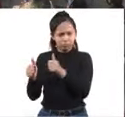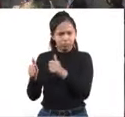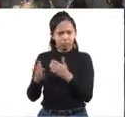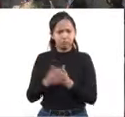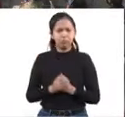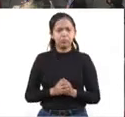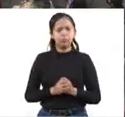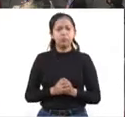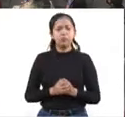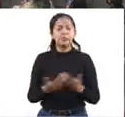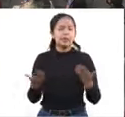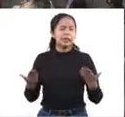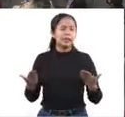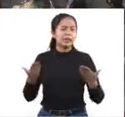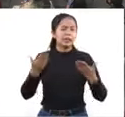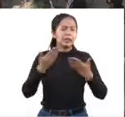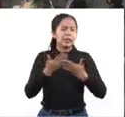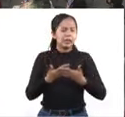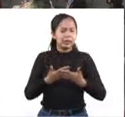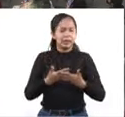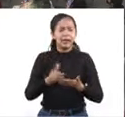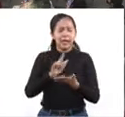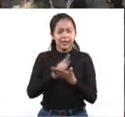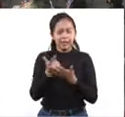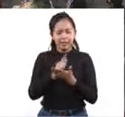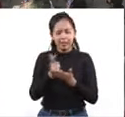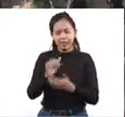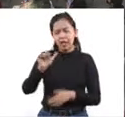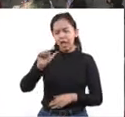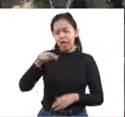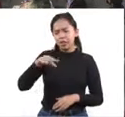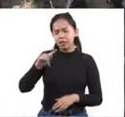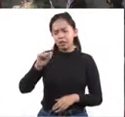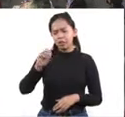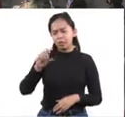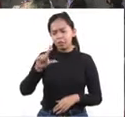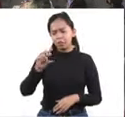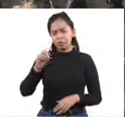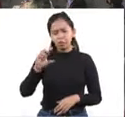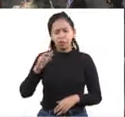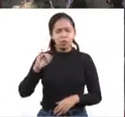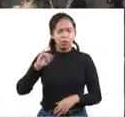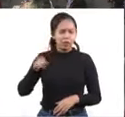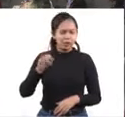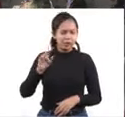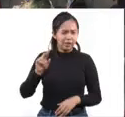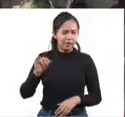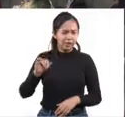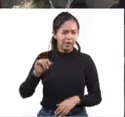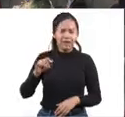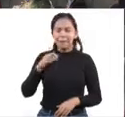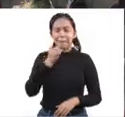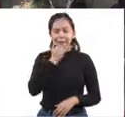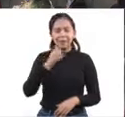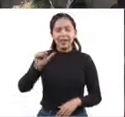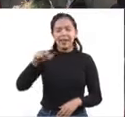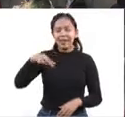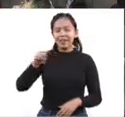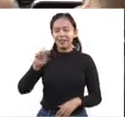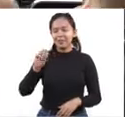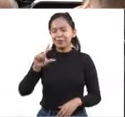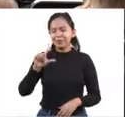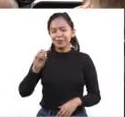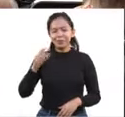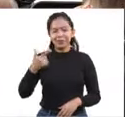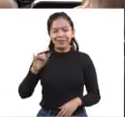cabo la presentación del libro Antología de Sueños de un Viaje Imposible, a cargo del maestro Armando Vázquez